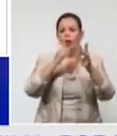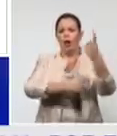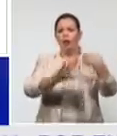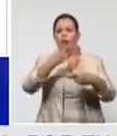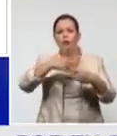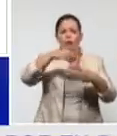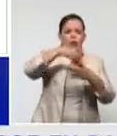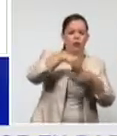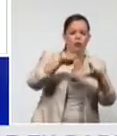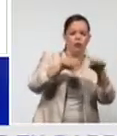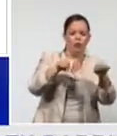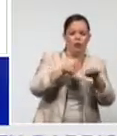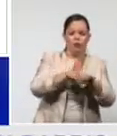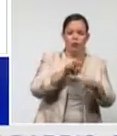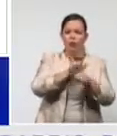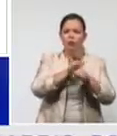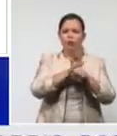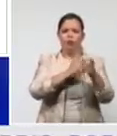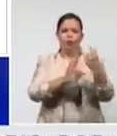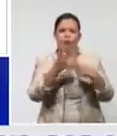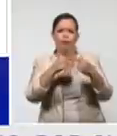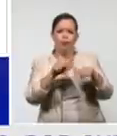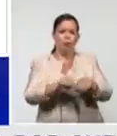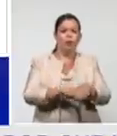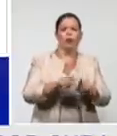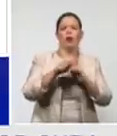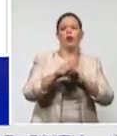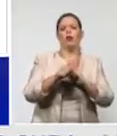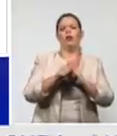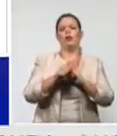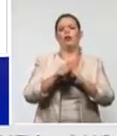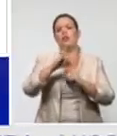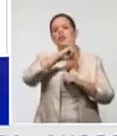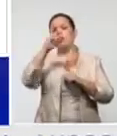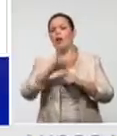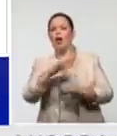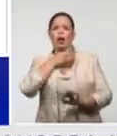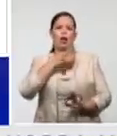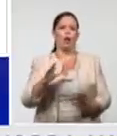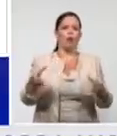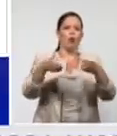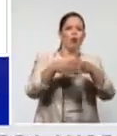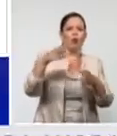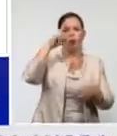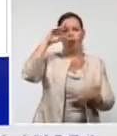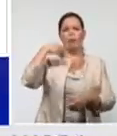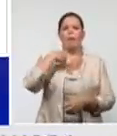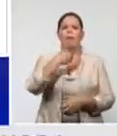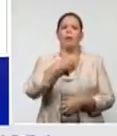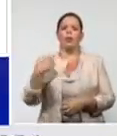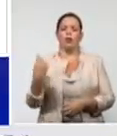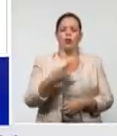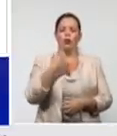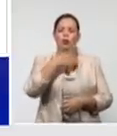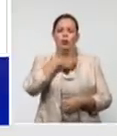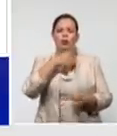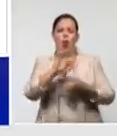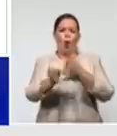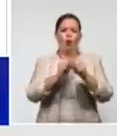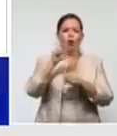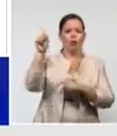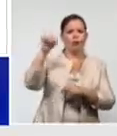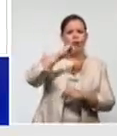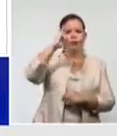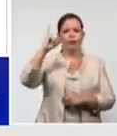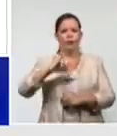donde han trabajado las brigadas nuestras, han logrado un control. Sin embargo,